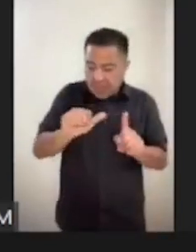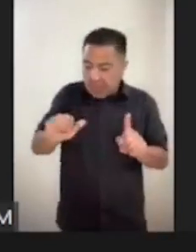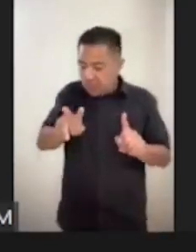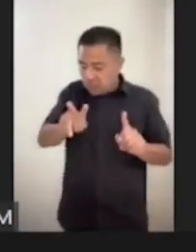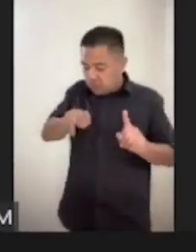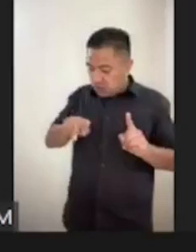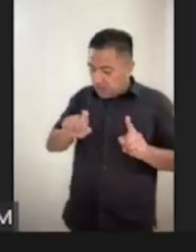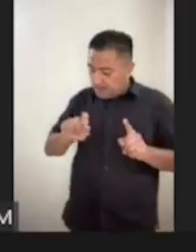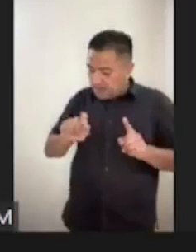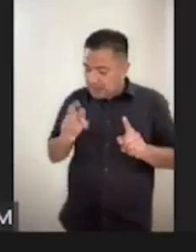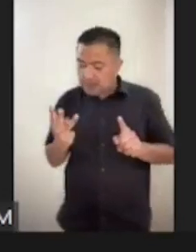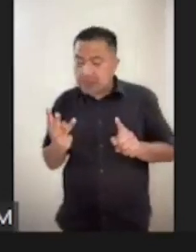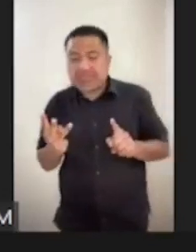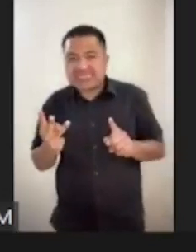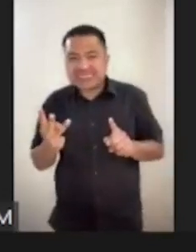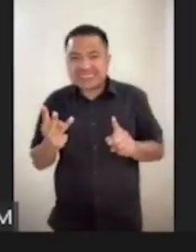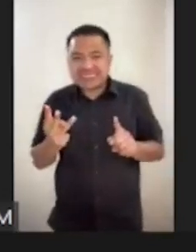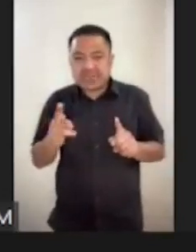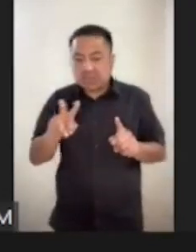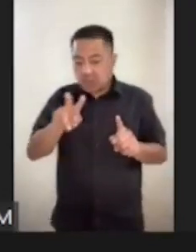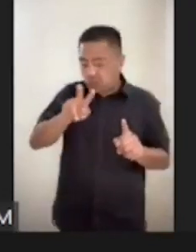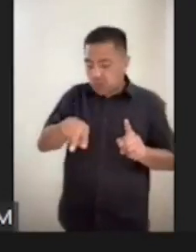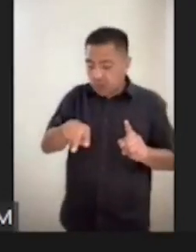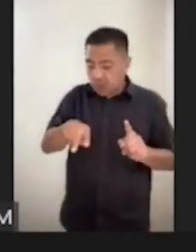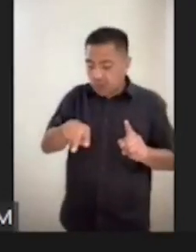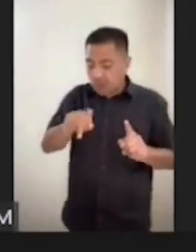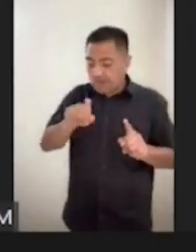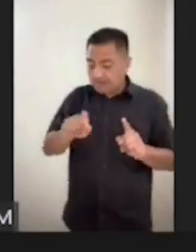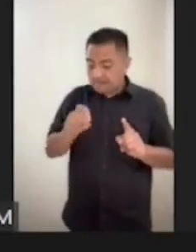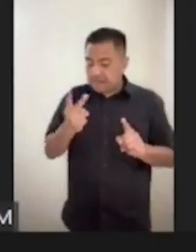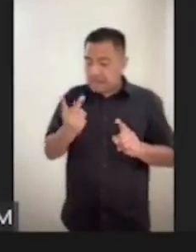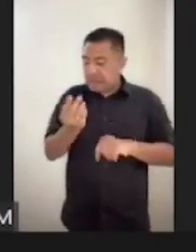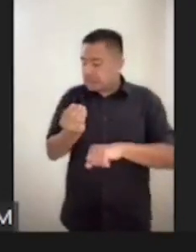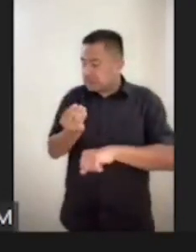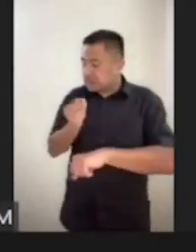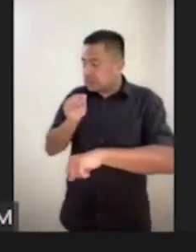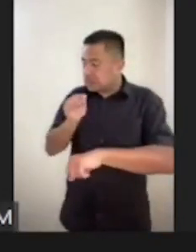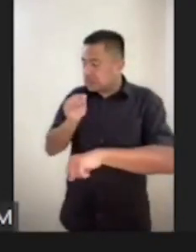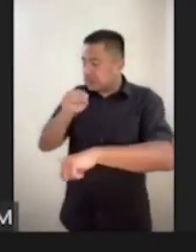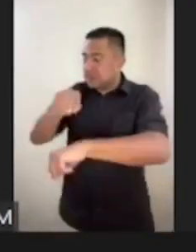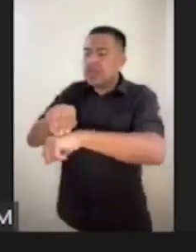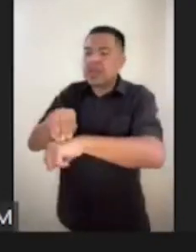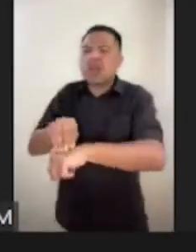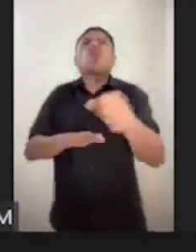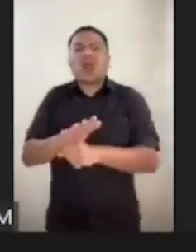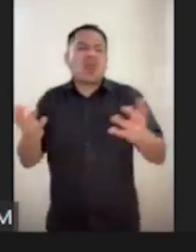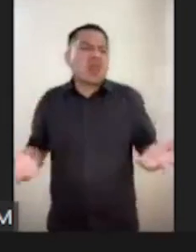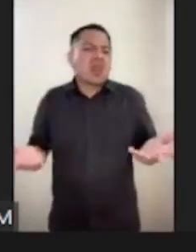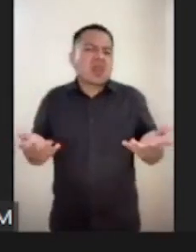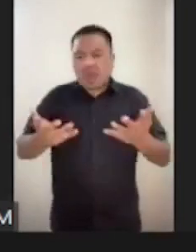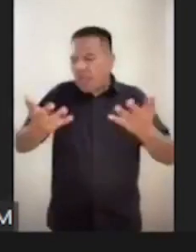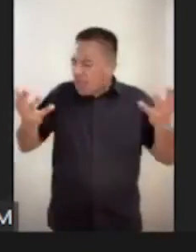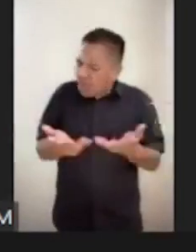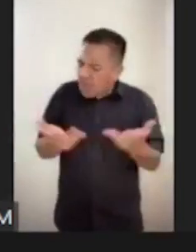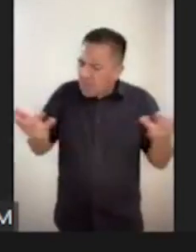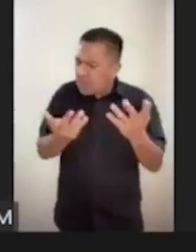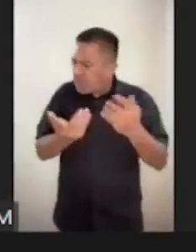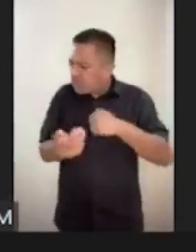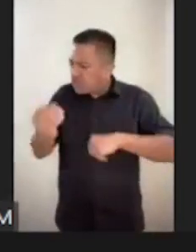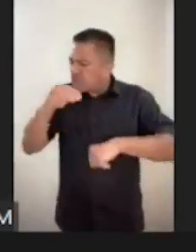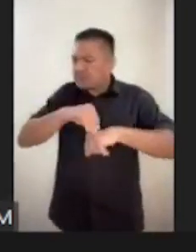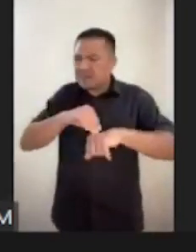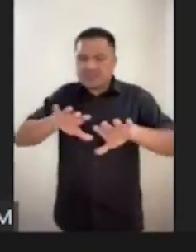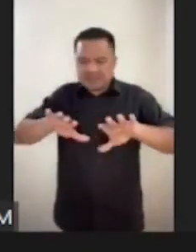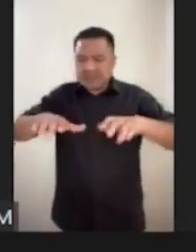2023, que en 2022 se aplicó el elaborado por la comuna anterior